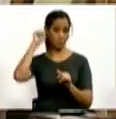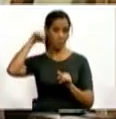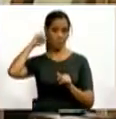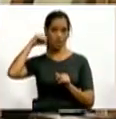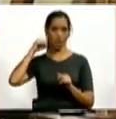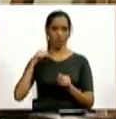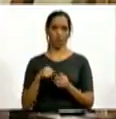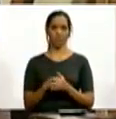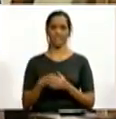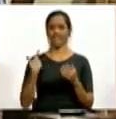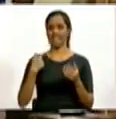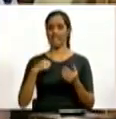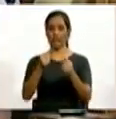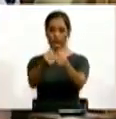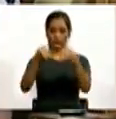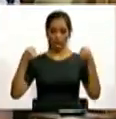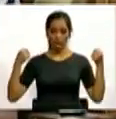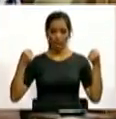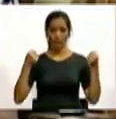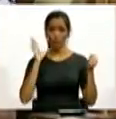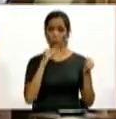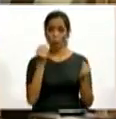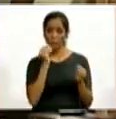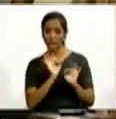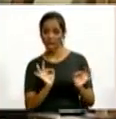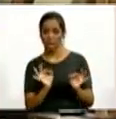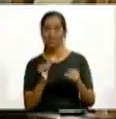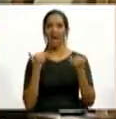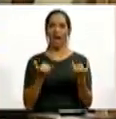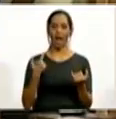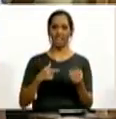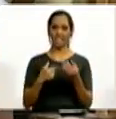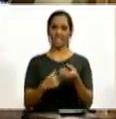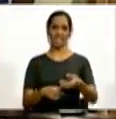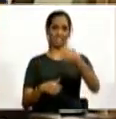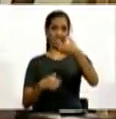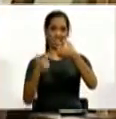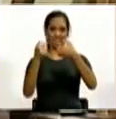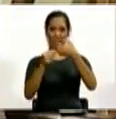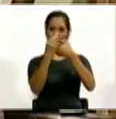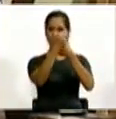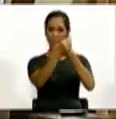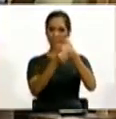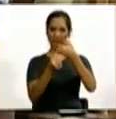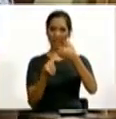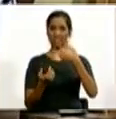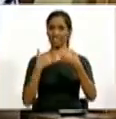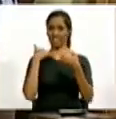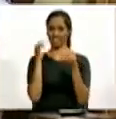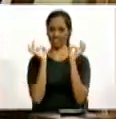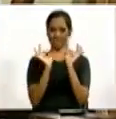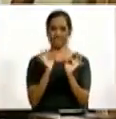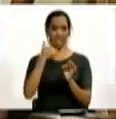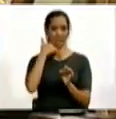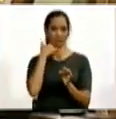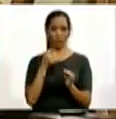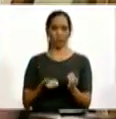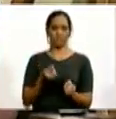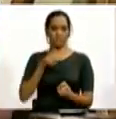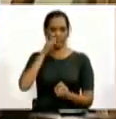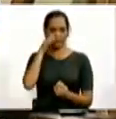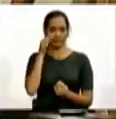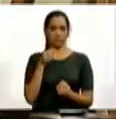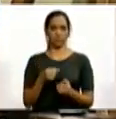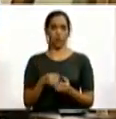tenía la nevera vacía, según la señora Fabiana Rosales, y ahora tiene, bueno, tremendo iPhone, tremendo Apple Watch y tremendas cosas. Ojo, no está,